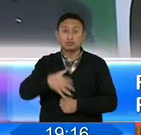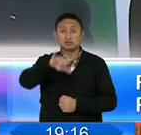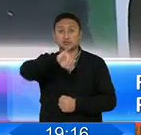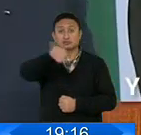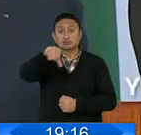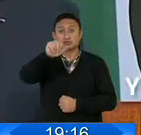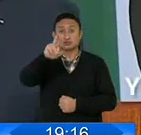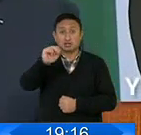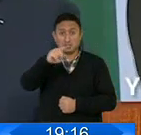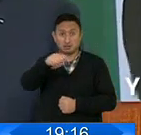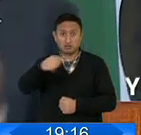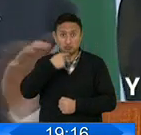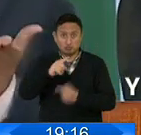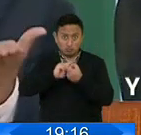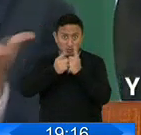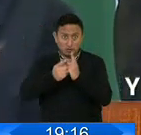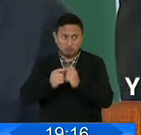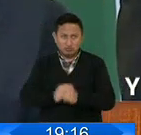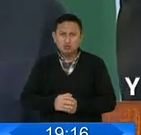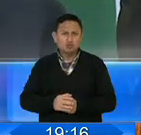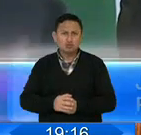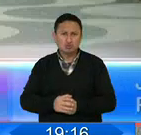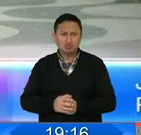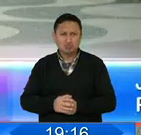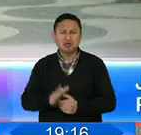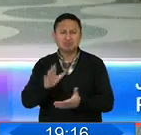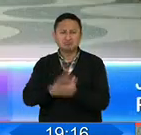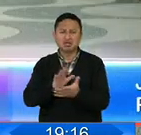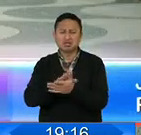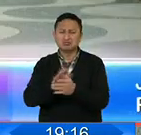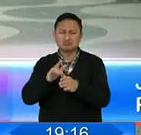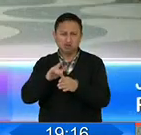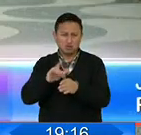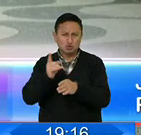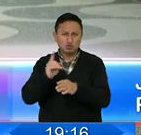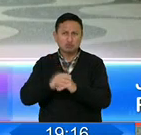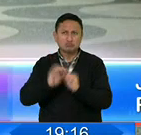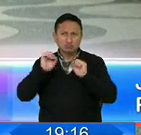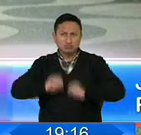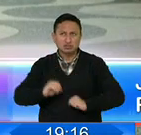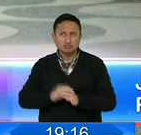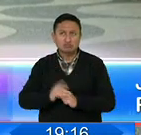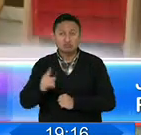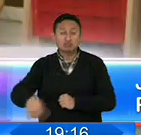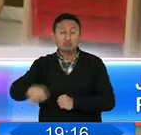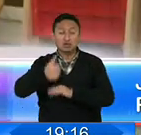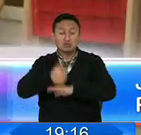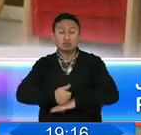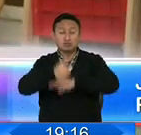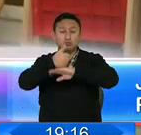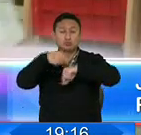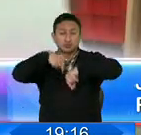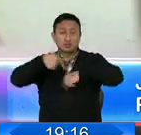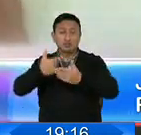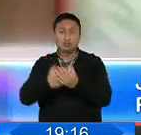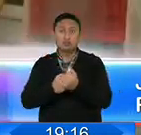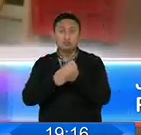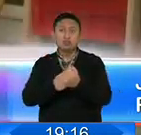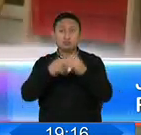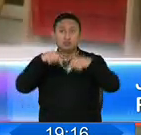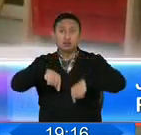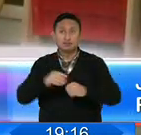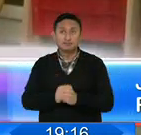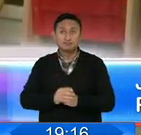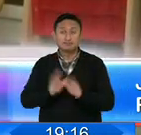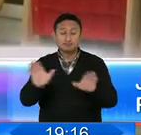Bolsonaro, quien insiste en que la pandemia no es un riesgo, tomando así la decisión de presentar ante un tribunal un recurso que determine que los